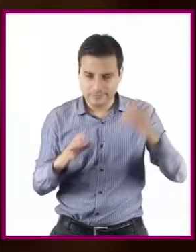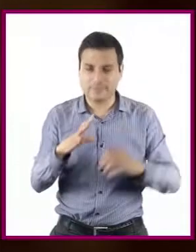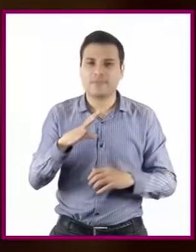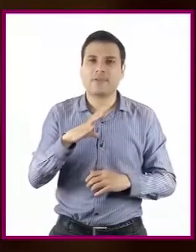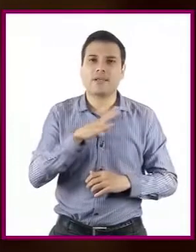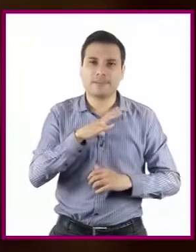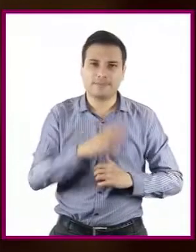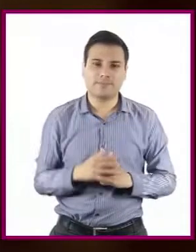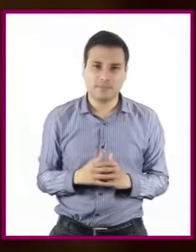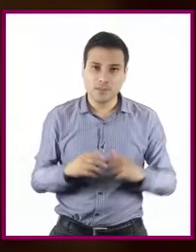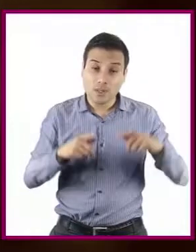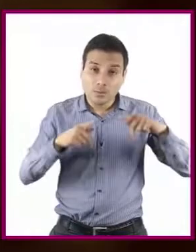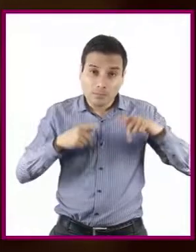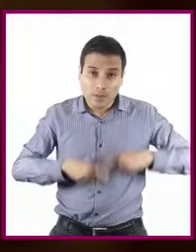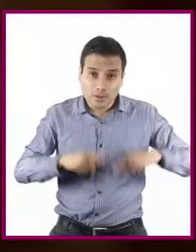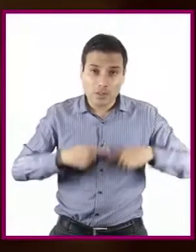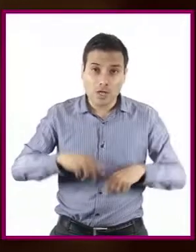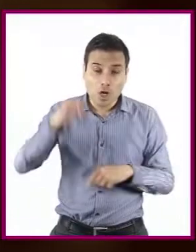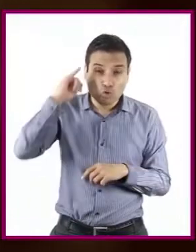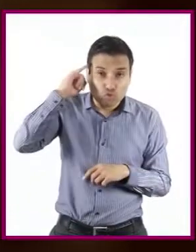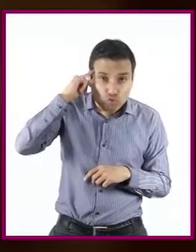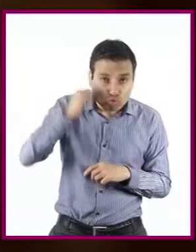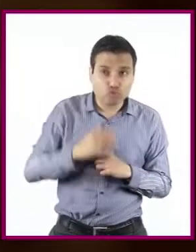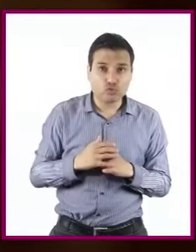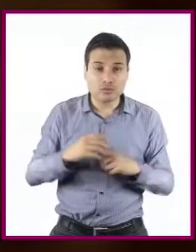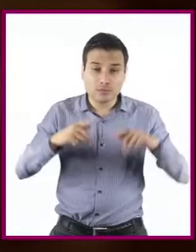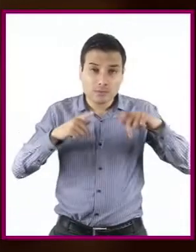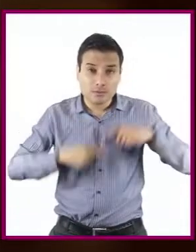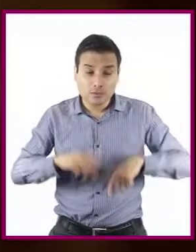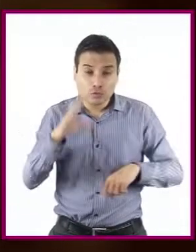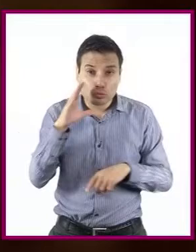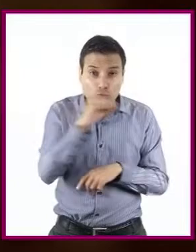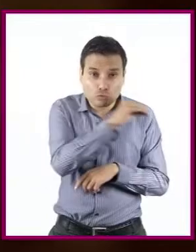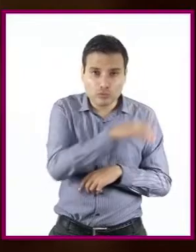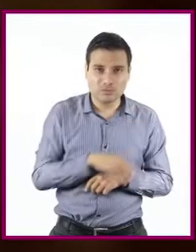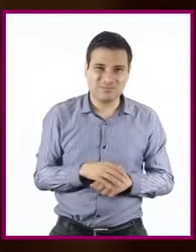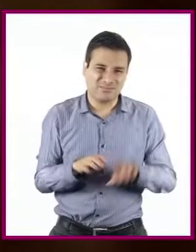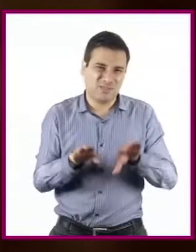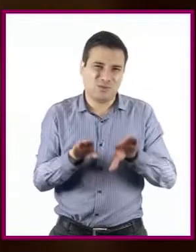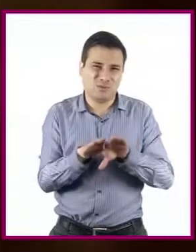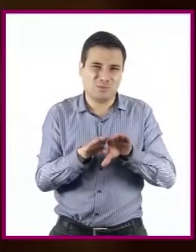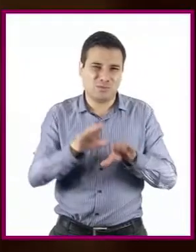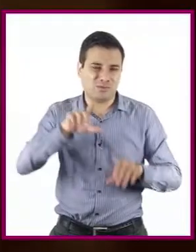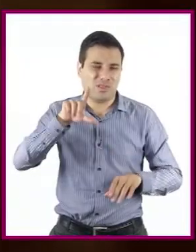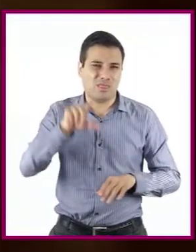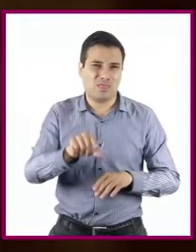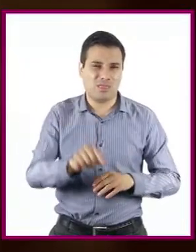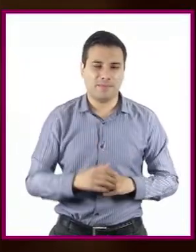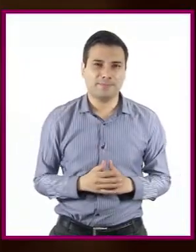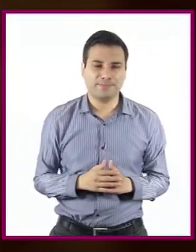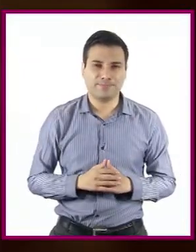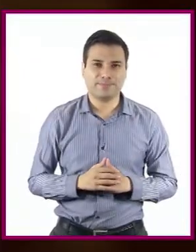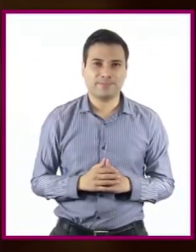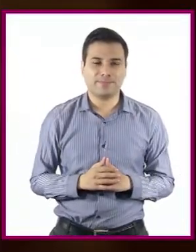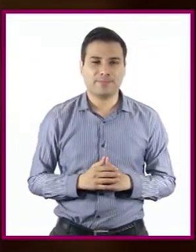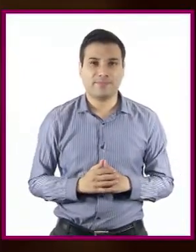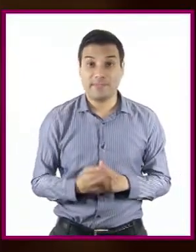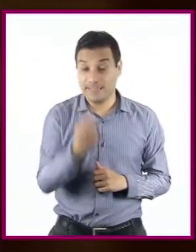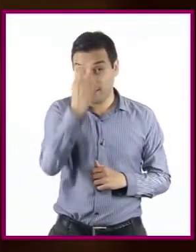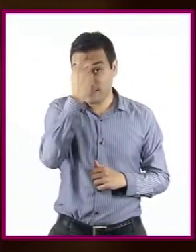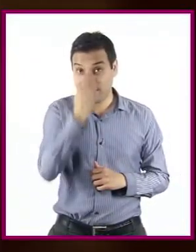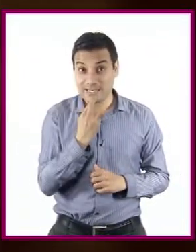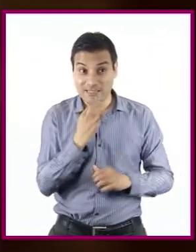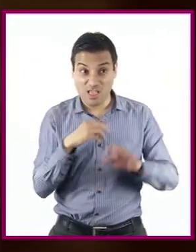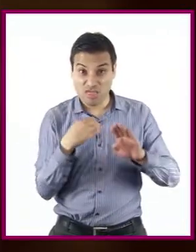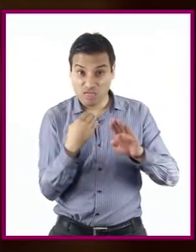personas eran más indígenas, más oscuras y eran consideradas menos humanos. El racismo limita el